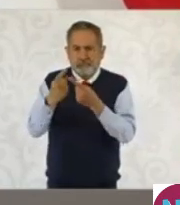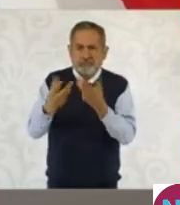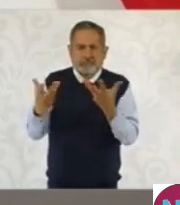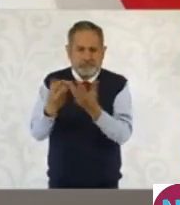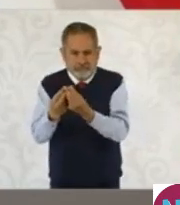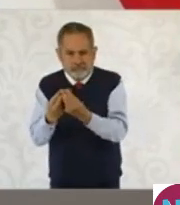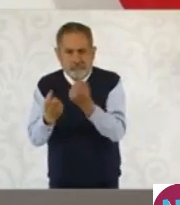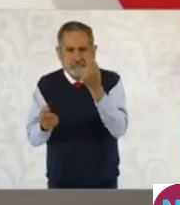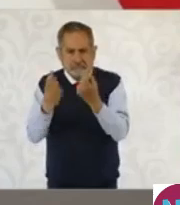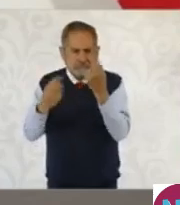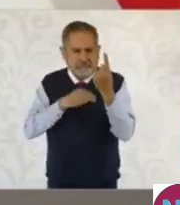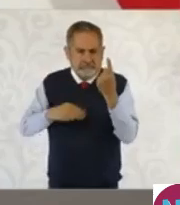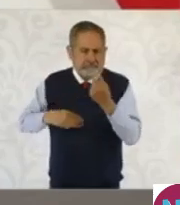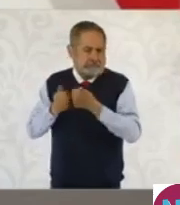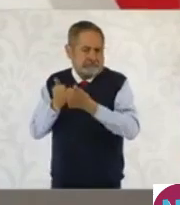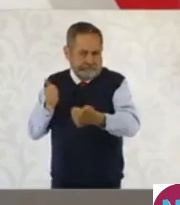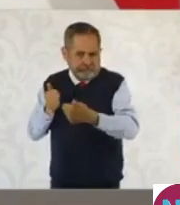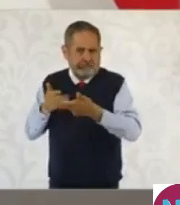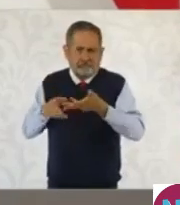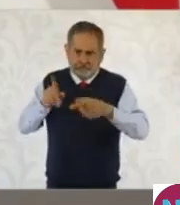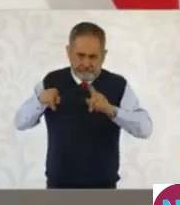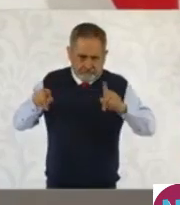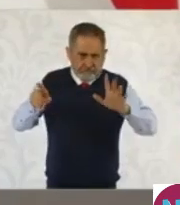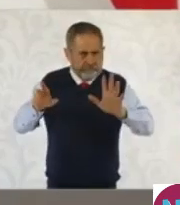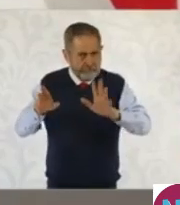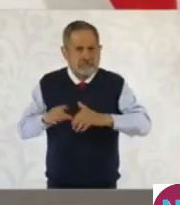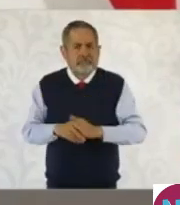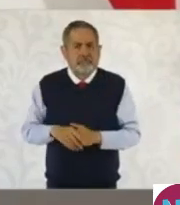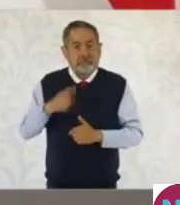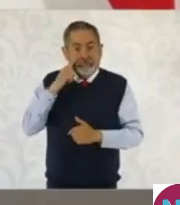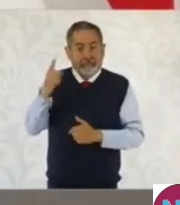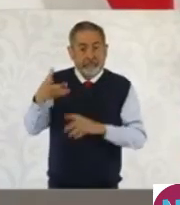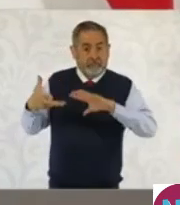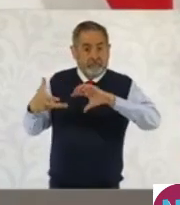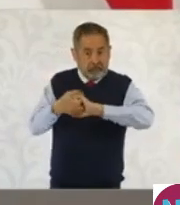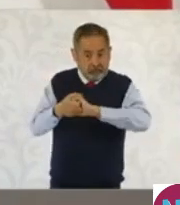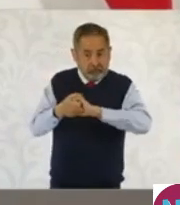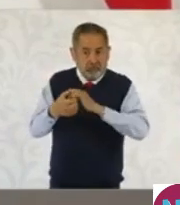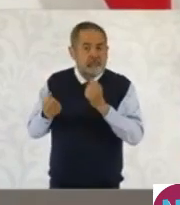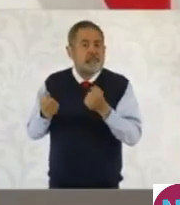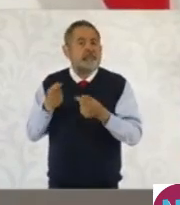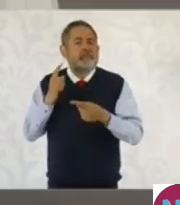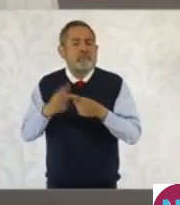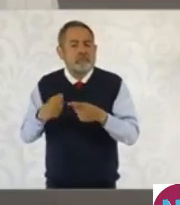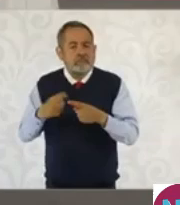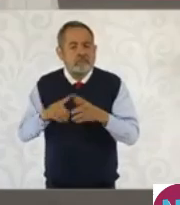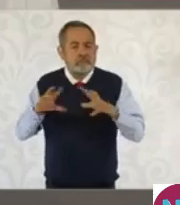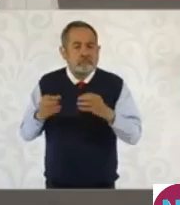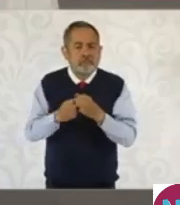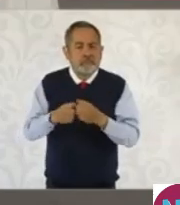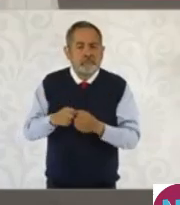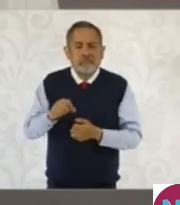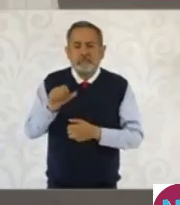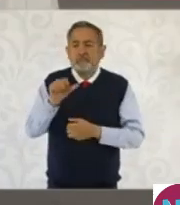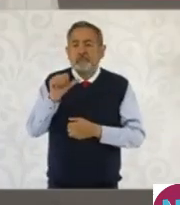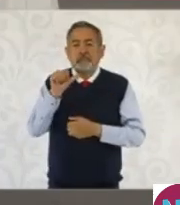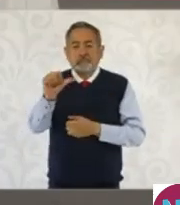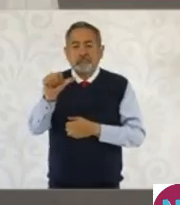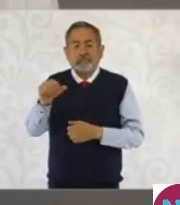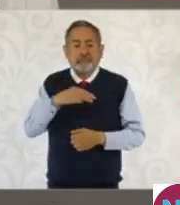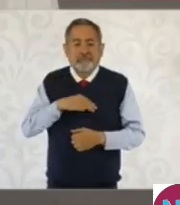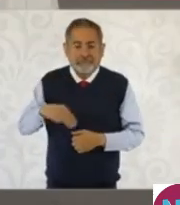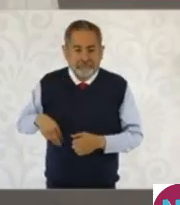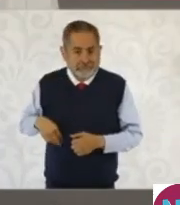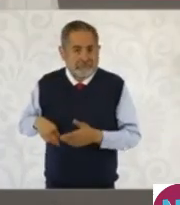en otros casos separados. Entonces, en este caso son 16